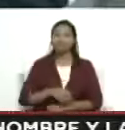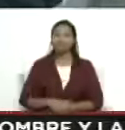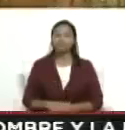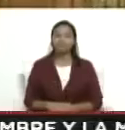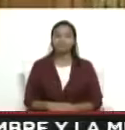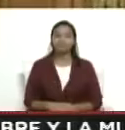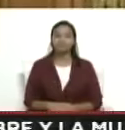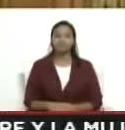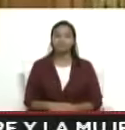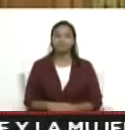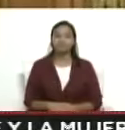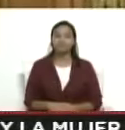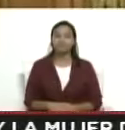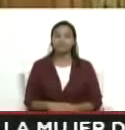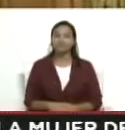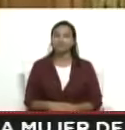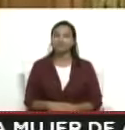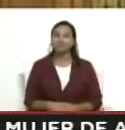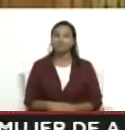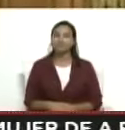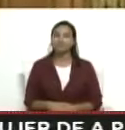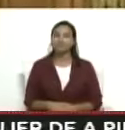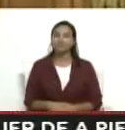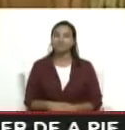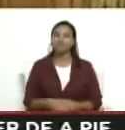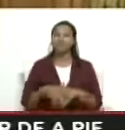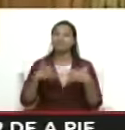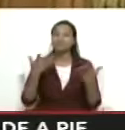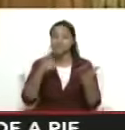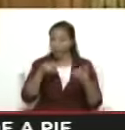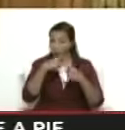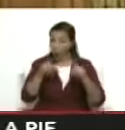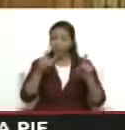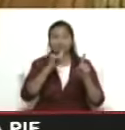Titular del Universal el día 12.